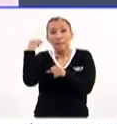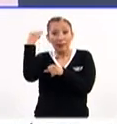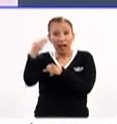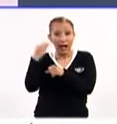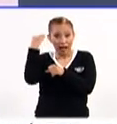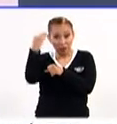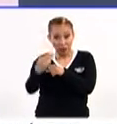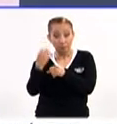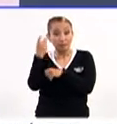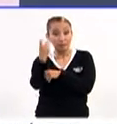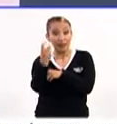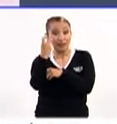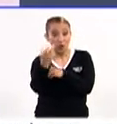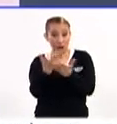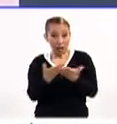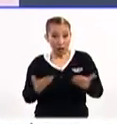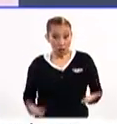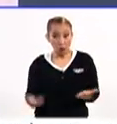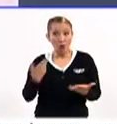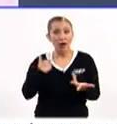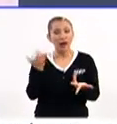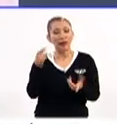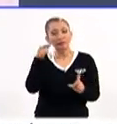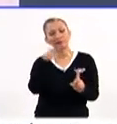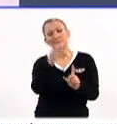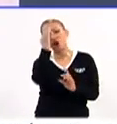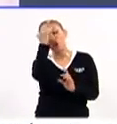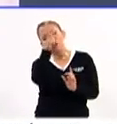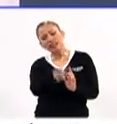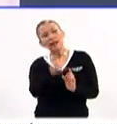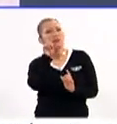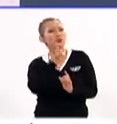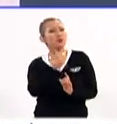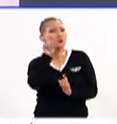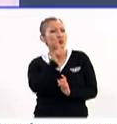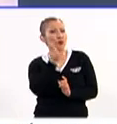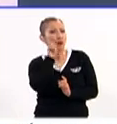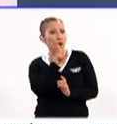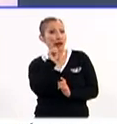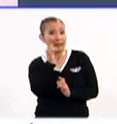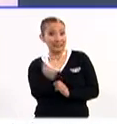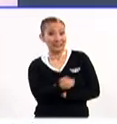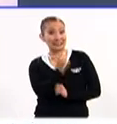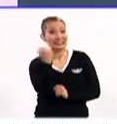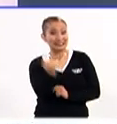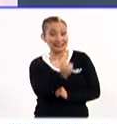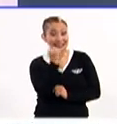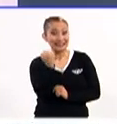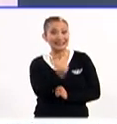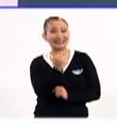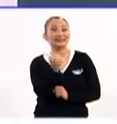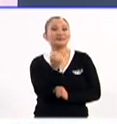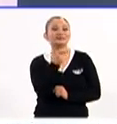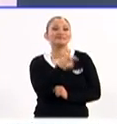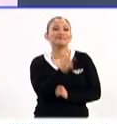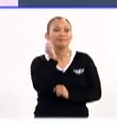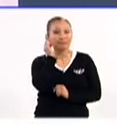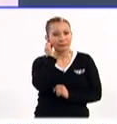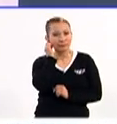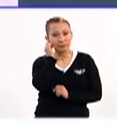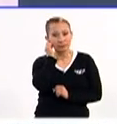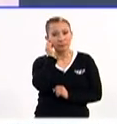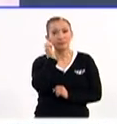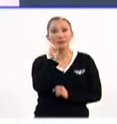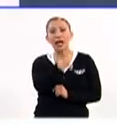marzo y precisamente en esta ocasión pues nos va a tocar conocer un personaje que afortunadamente pues es